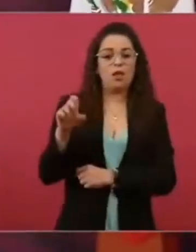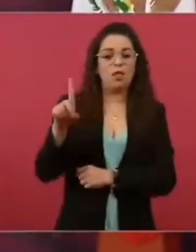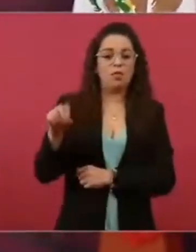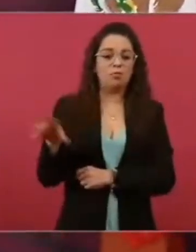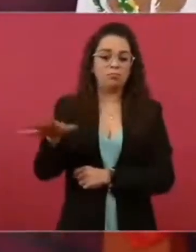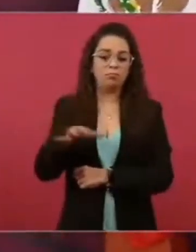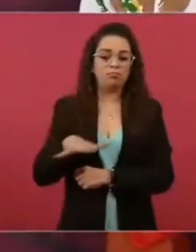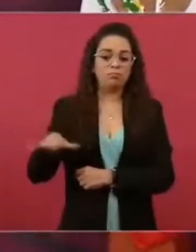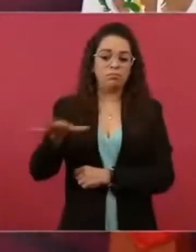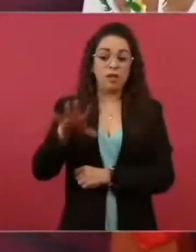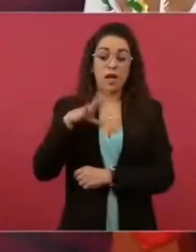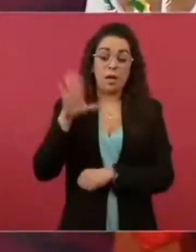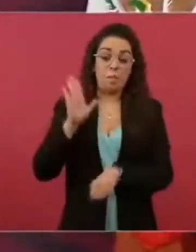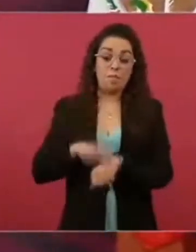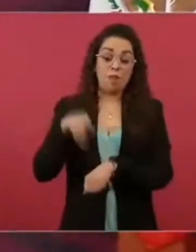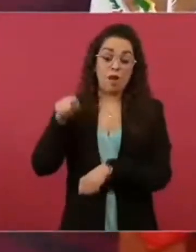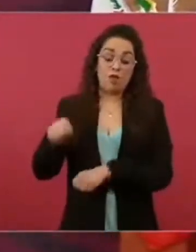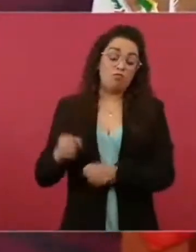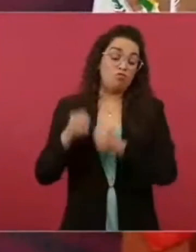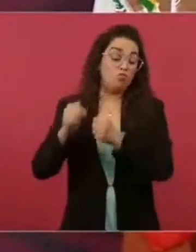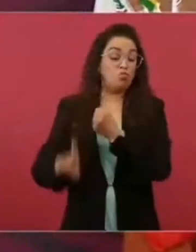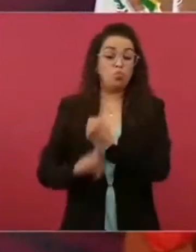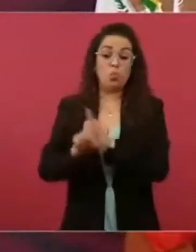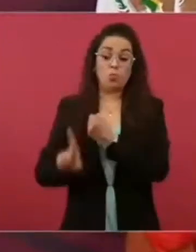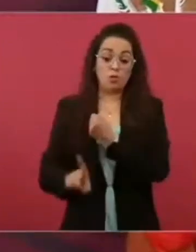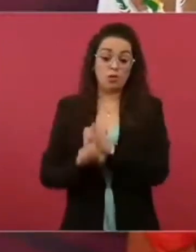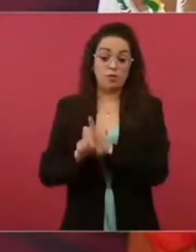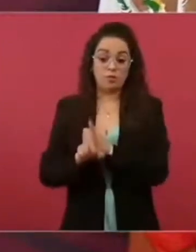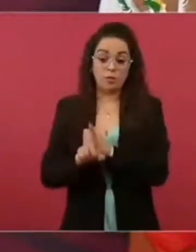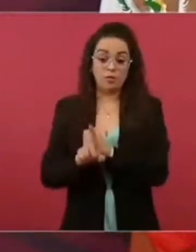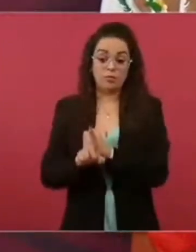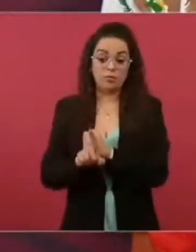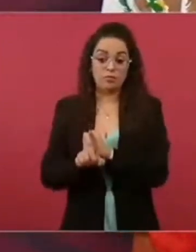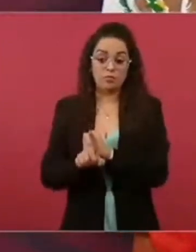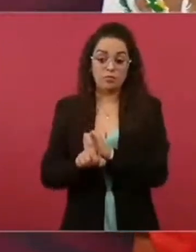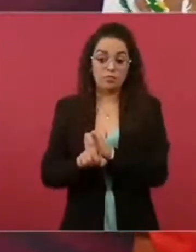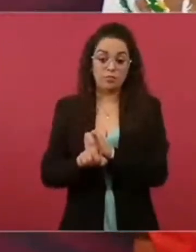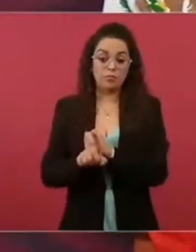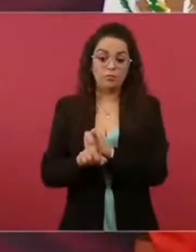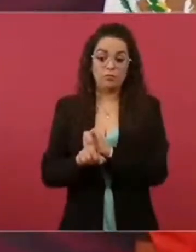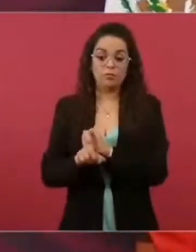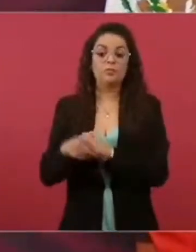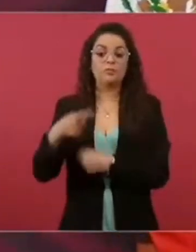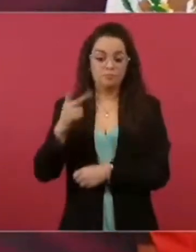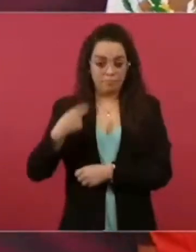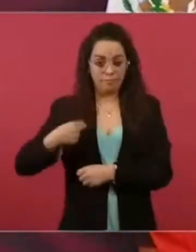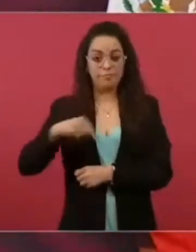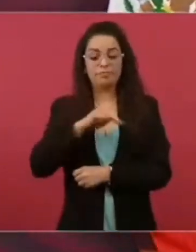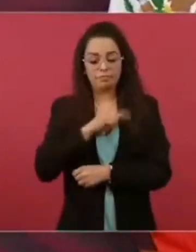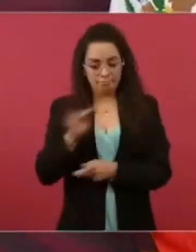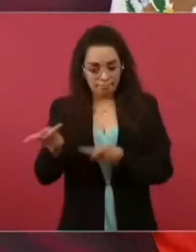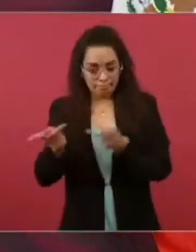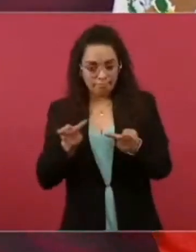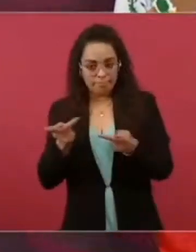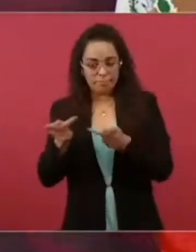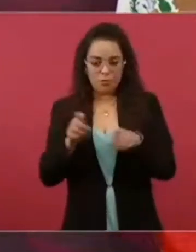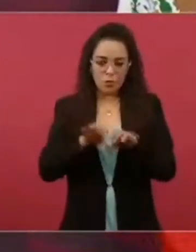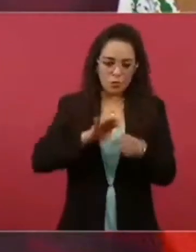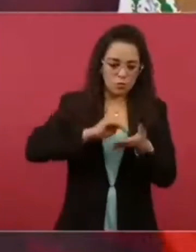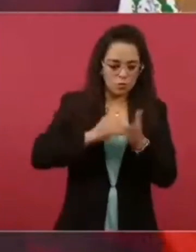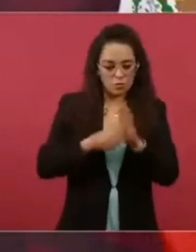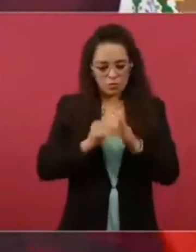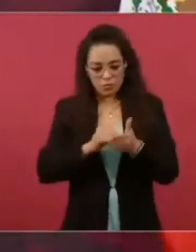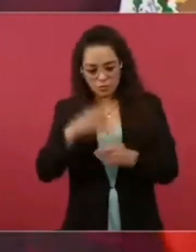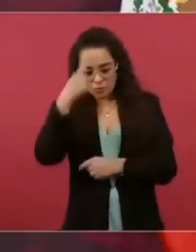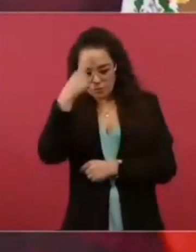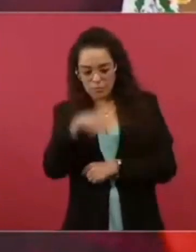Ahí es donde tenemos más problemas, pero ahí estamos creando todo un sistema de seguridad